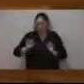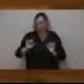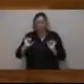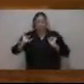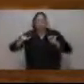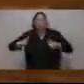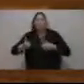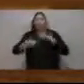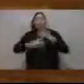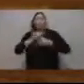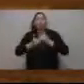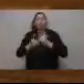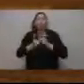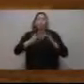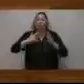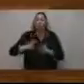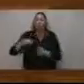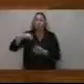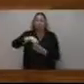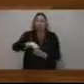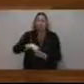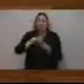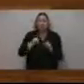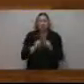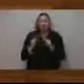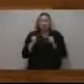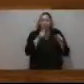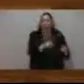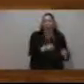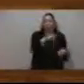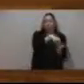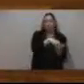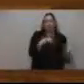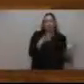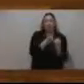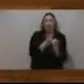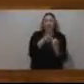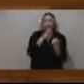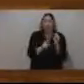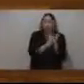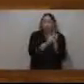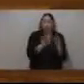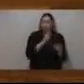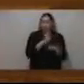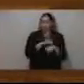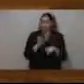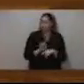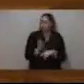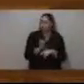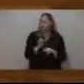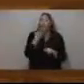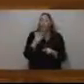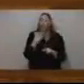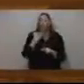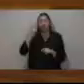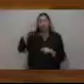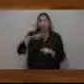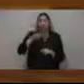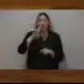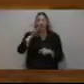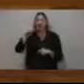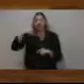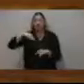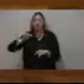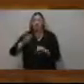procedimiento administrativo de aplicación a la planta reglasificadora que incumplía la legalidad del conocido por todos como RAMIP, que es el